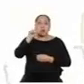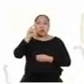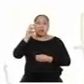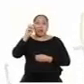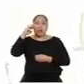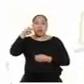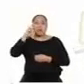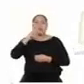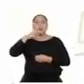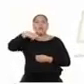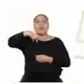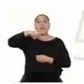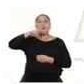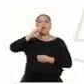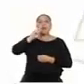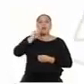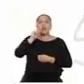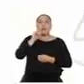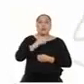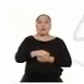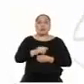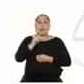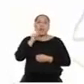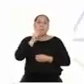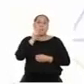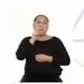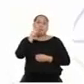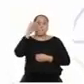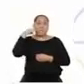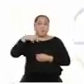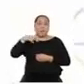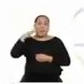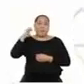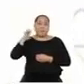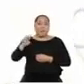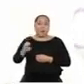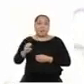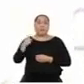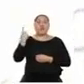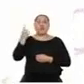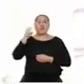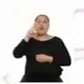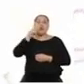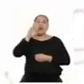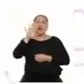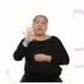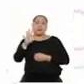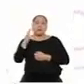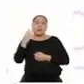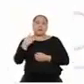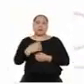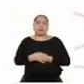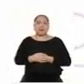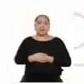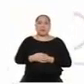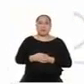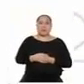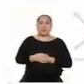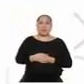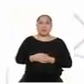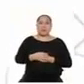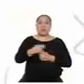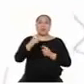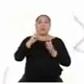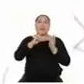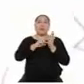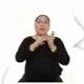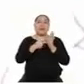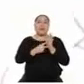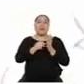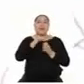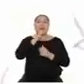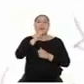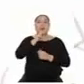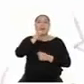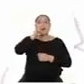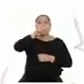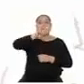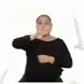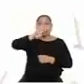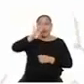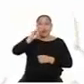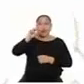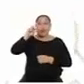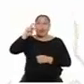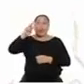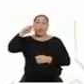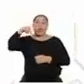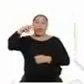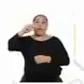de proteínas Y Pepe solo consume 25 en su alimentación Es decir, le faltan 27 gramos para